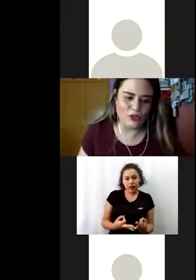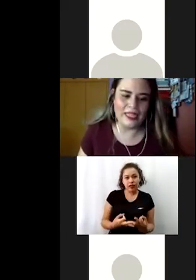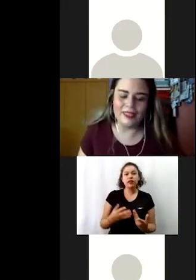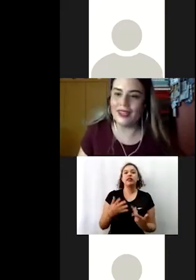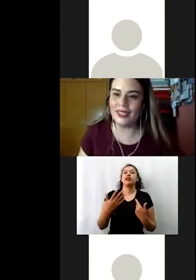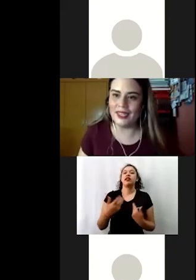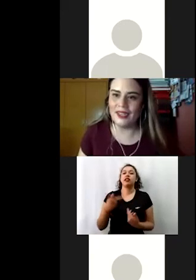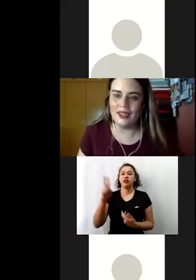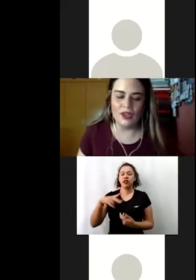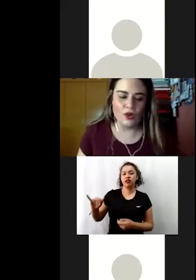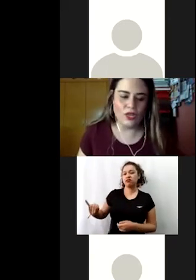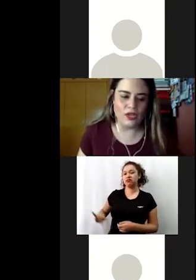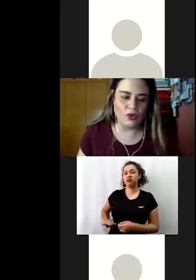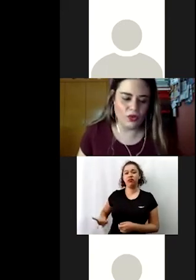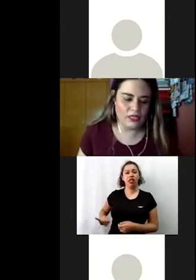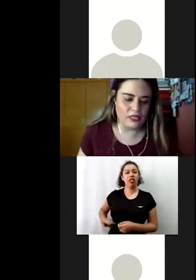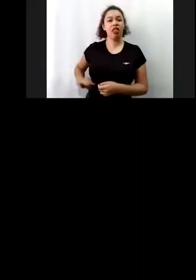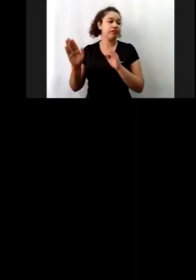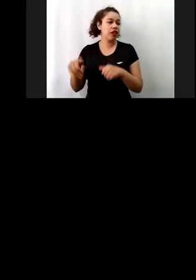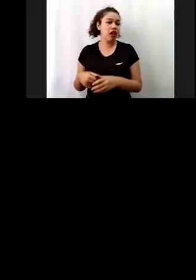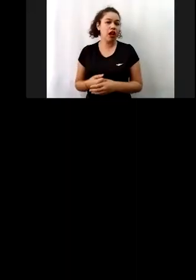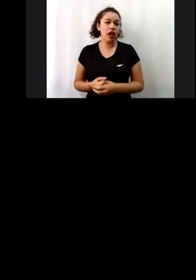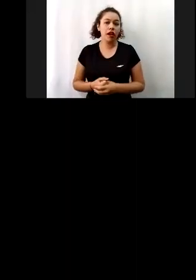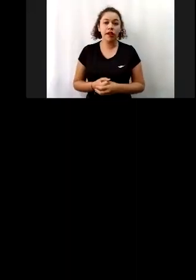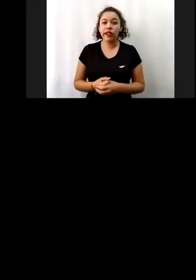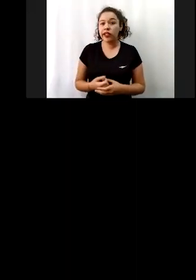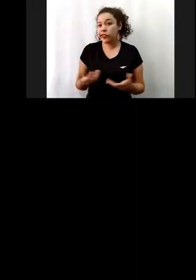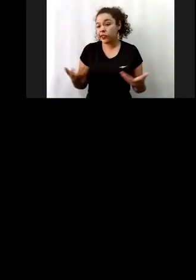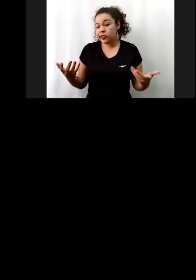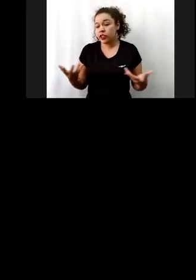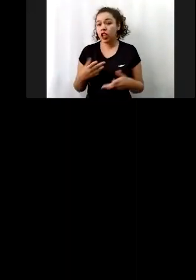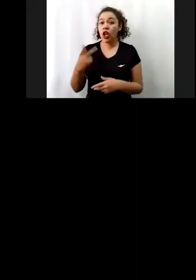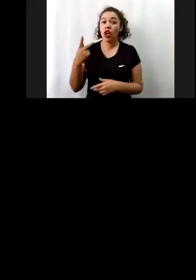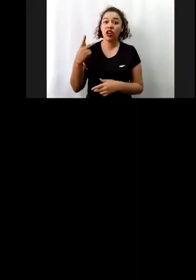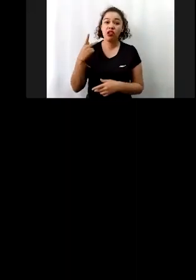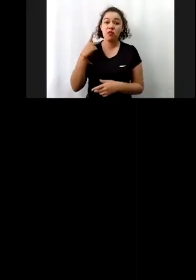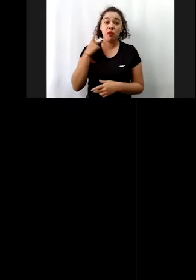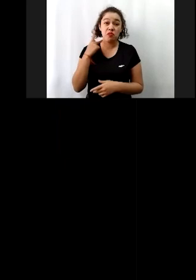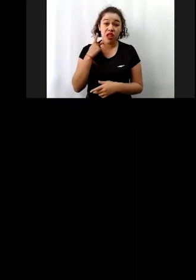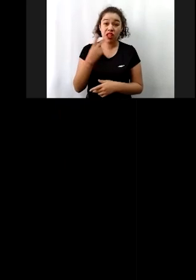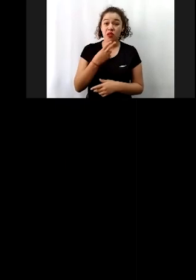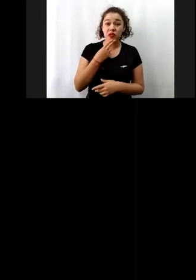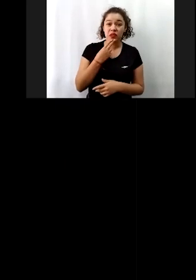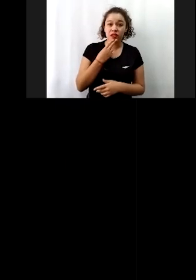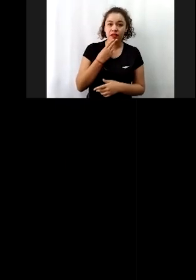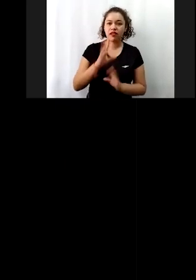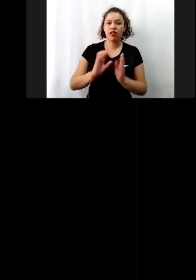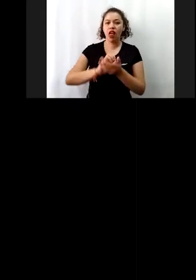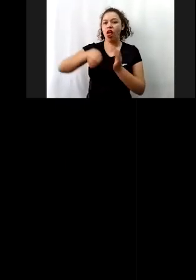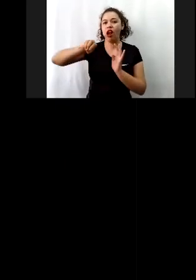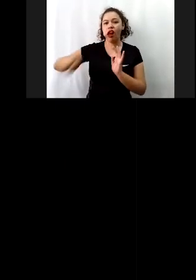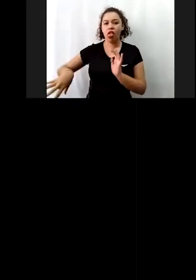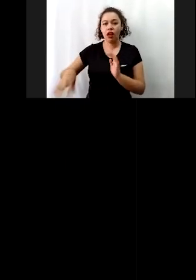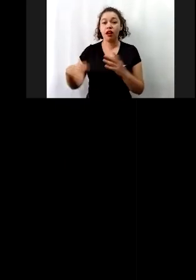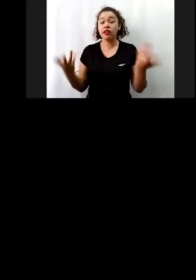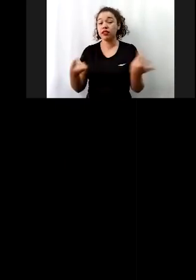le interesa, lo que no le es políticamente útil, lo desecha. Y no se